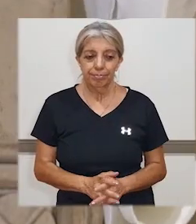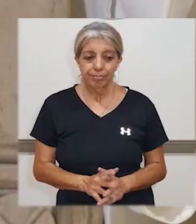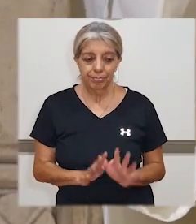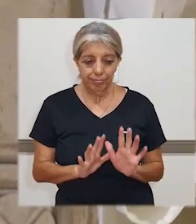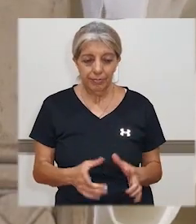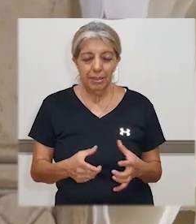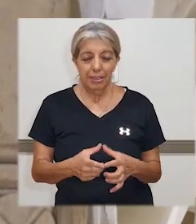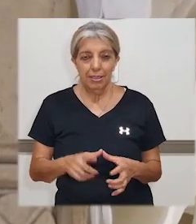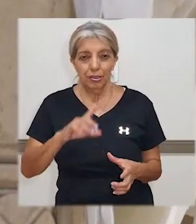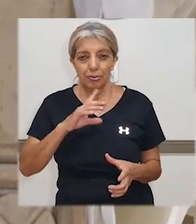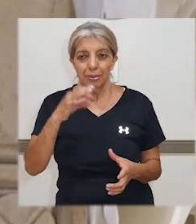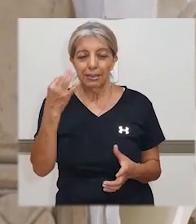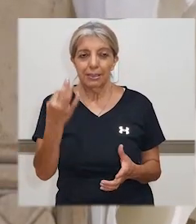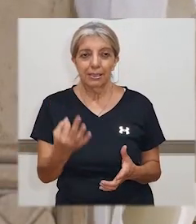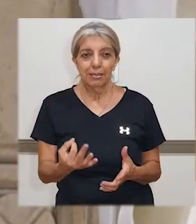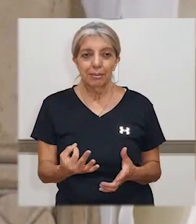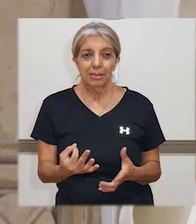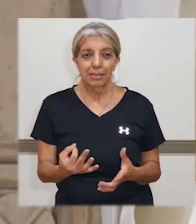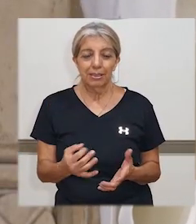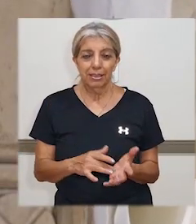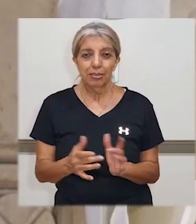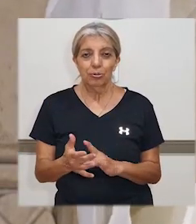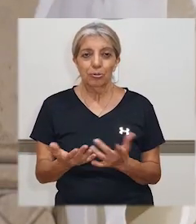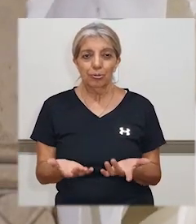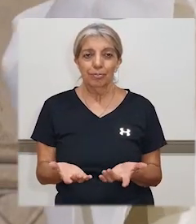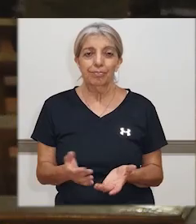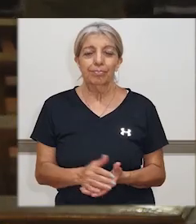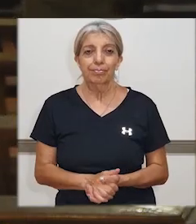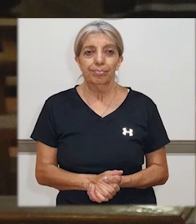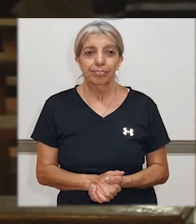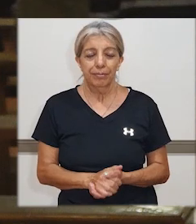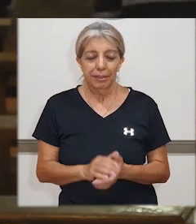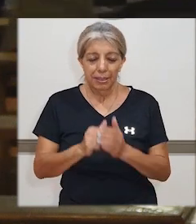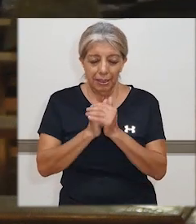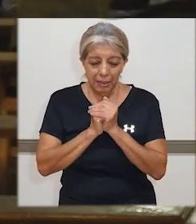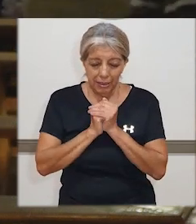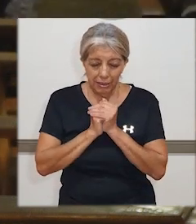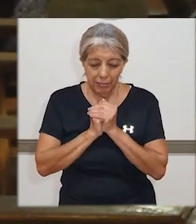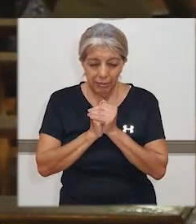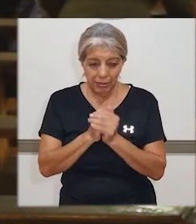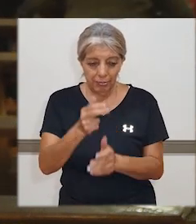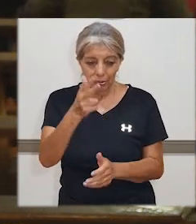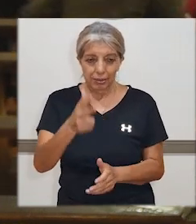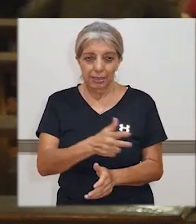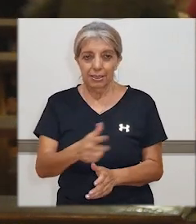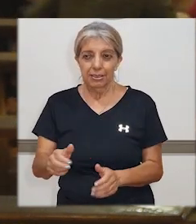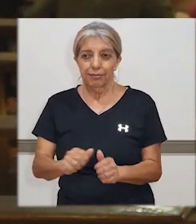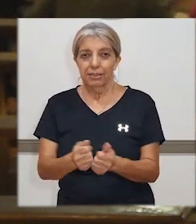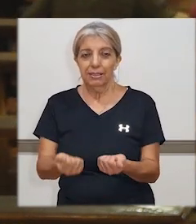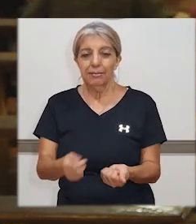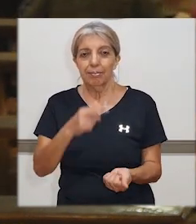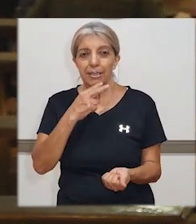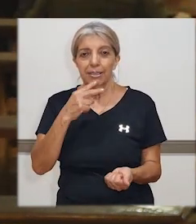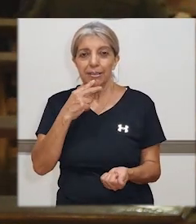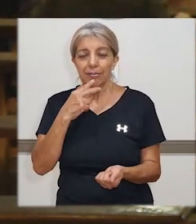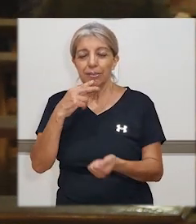Santo eres en verdad, Señor, fuente de toda santidad. Por eso te pedimos que santifiques